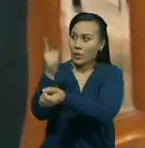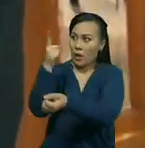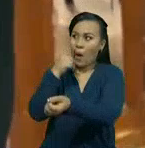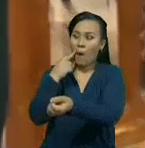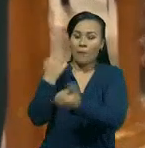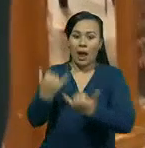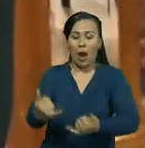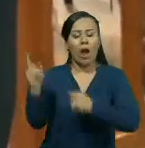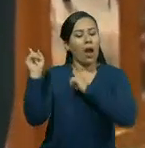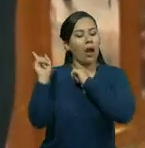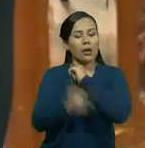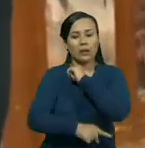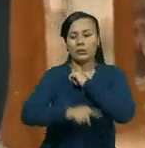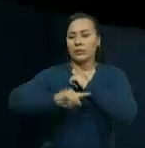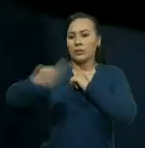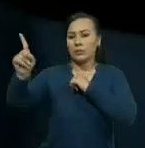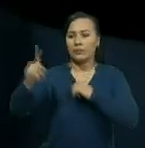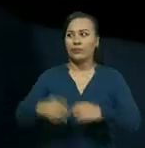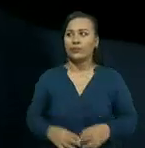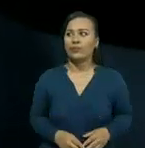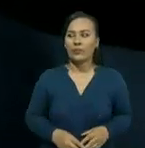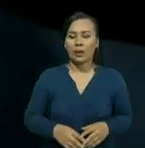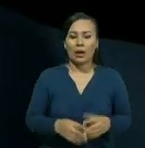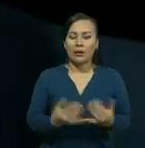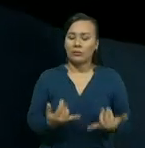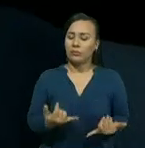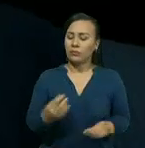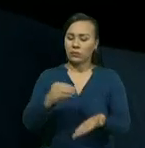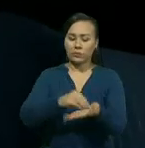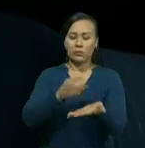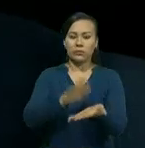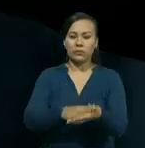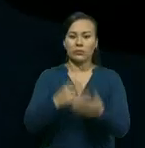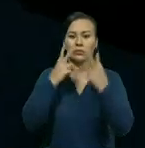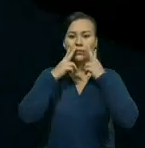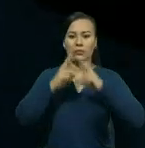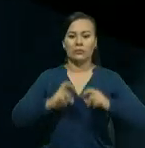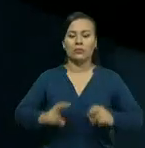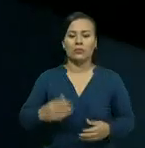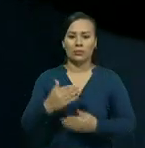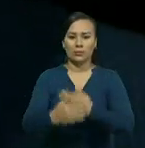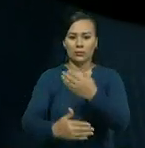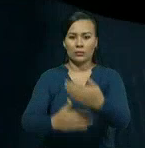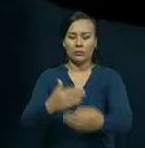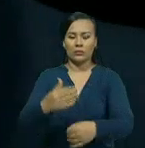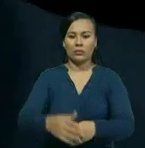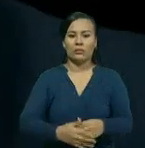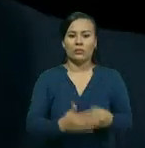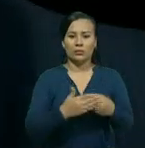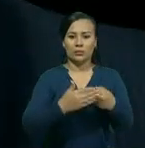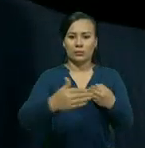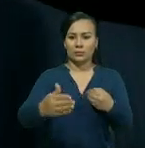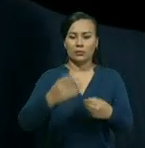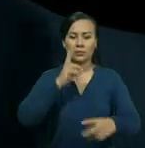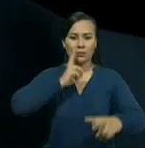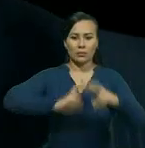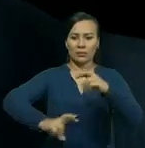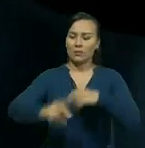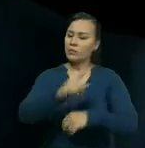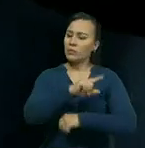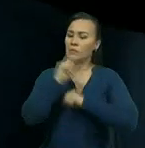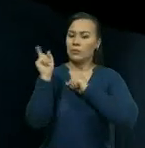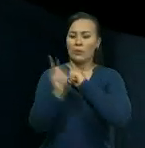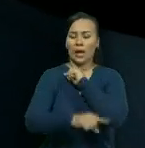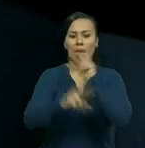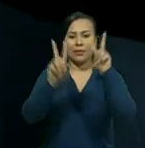y ahora enfrenta cargos en la justicia. Se procede de manera inmediata a la detención y Fiscalía General del Estado inicia un proceso por el delito tipificado